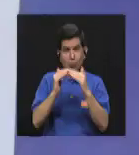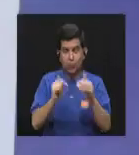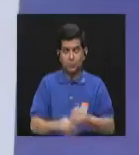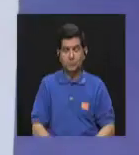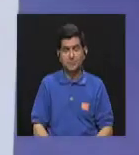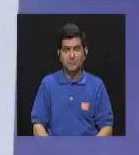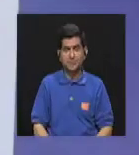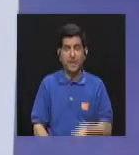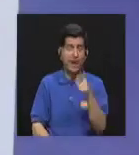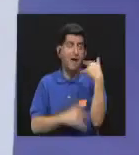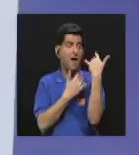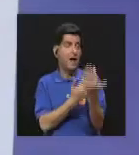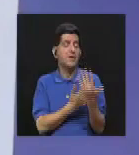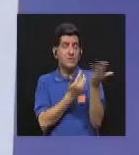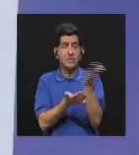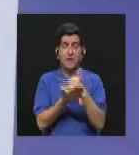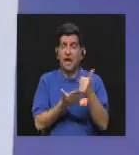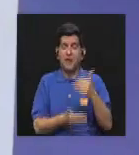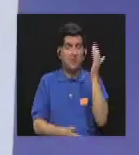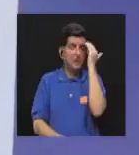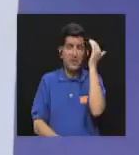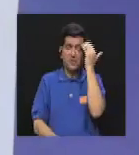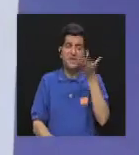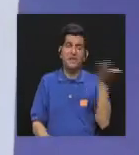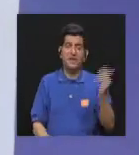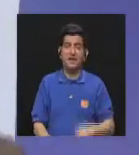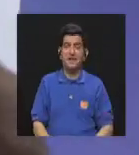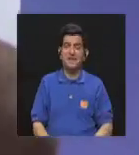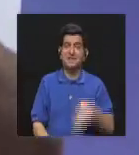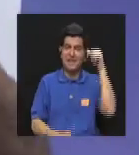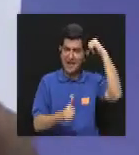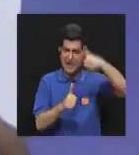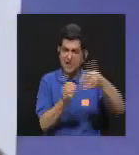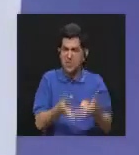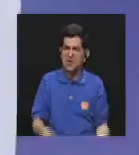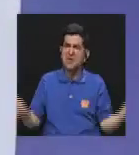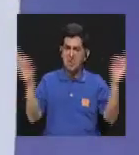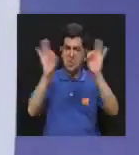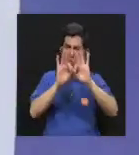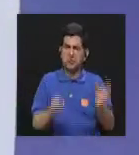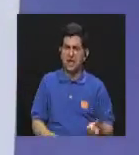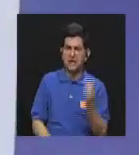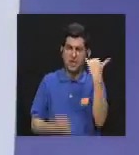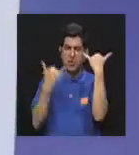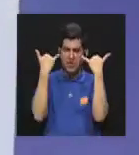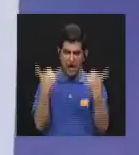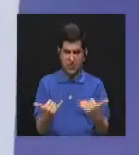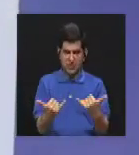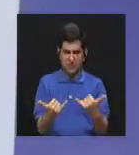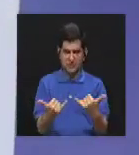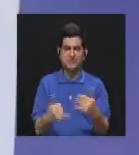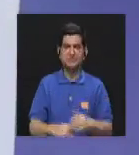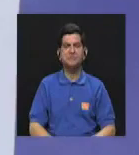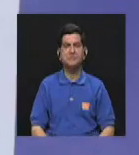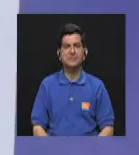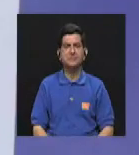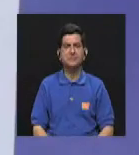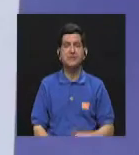están esperando una cosa que no saben qué es, ¿verdad? Claro. Y les recuerda, digamos, lo importante de esto es que los jóvenes en este momento